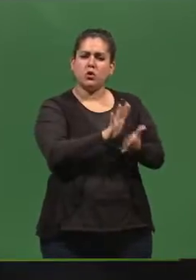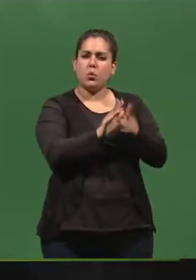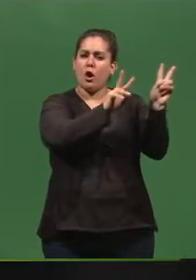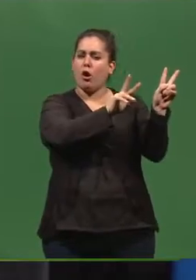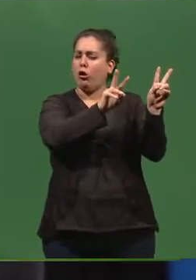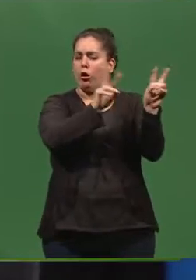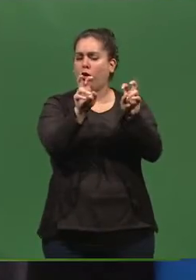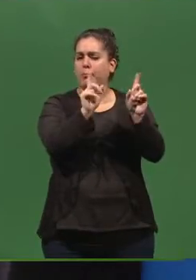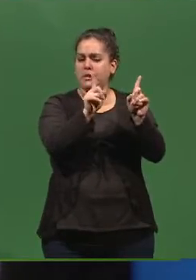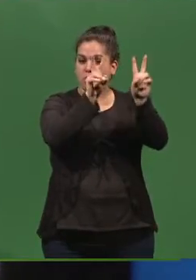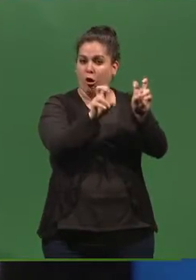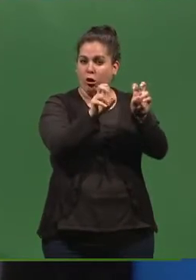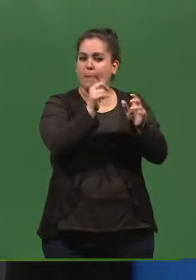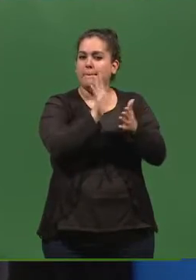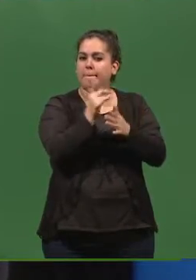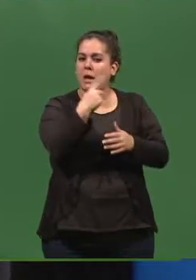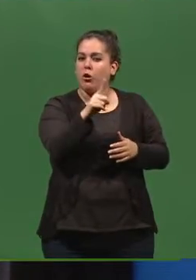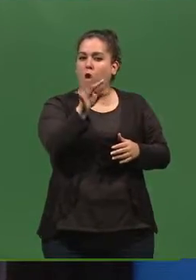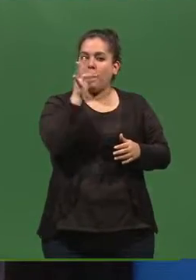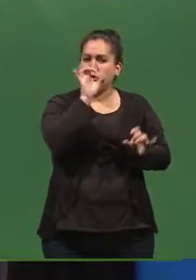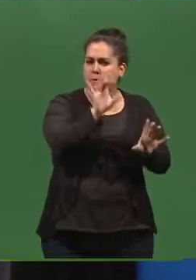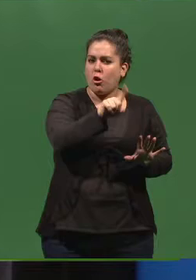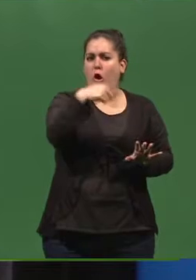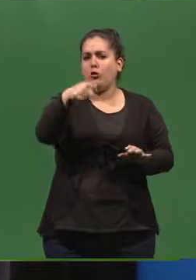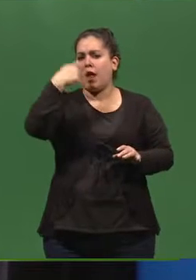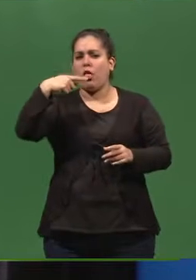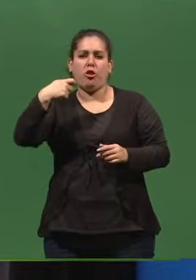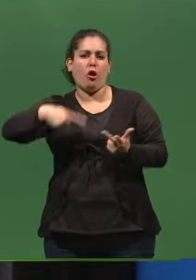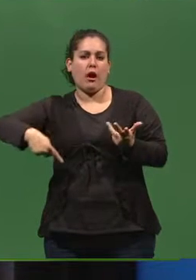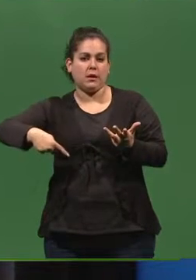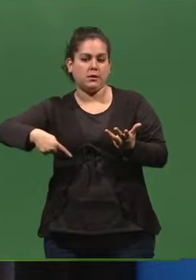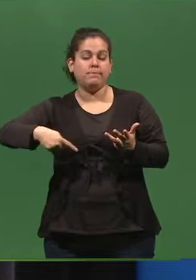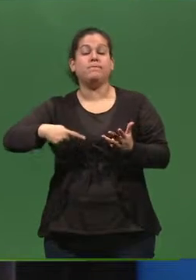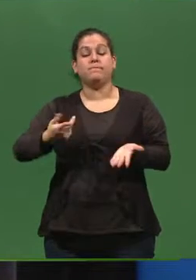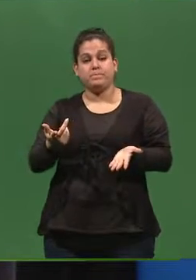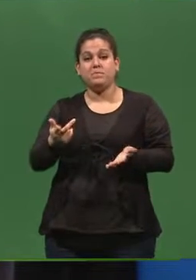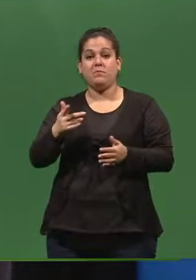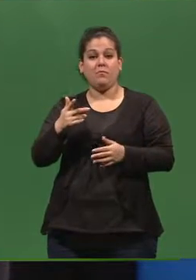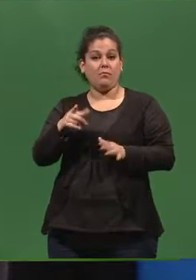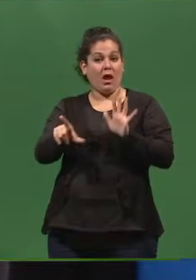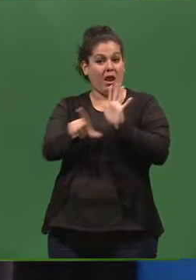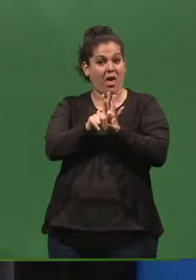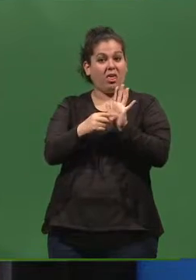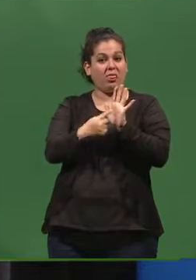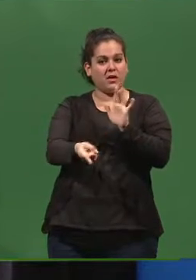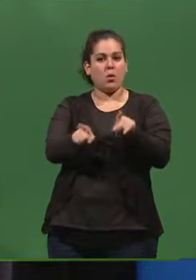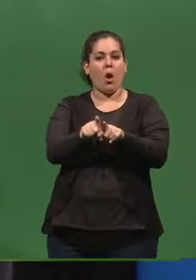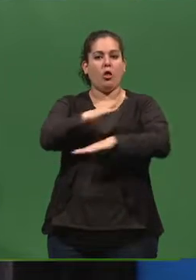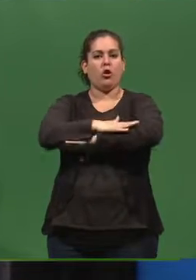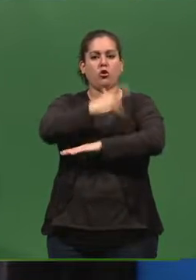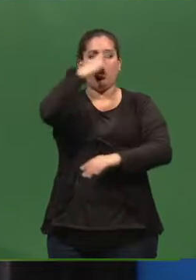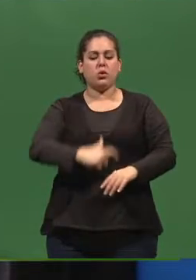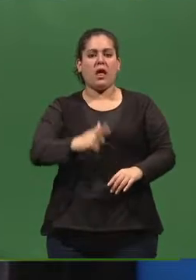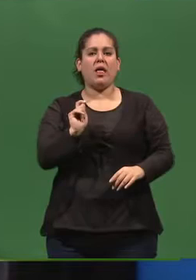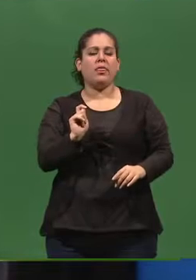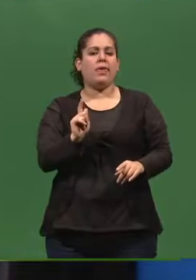drogas? En la práctica, o sea, con esta diferenciación, o sea, la despenalización lo que hace es despenalizar la conducta humana, que puede ser, por ejemplo, la tenencia